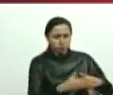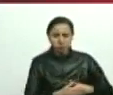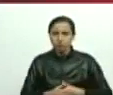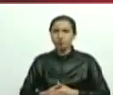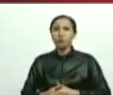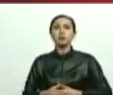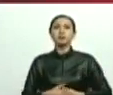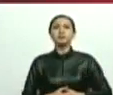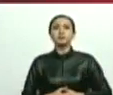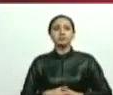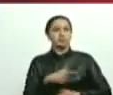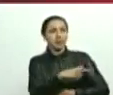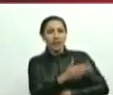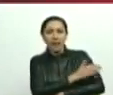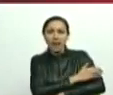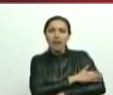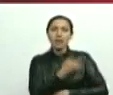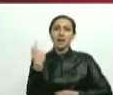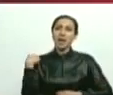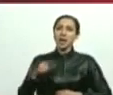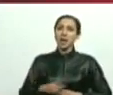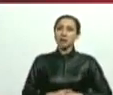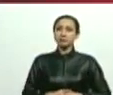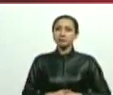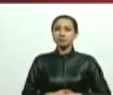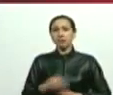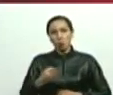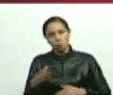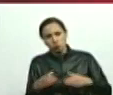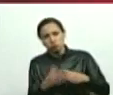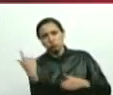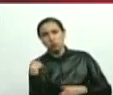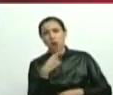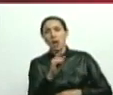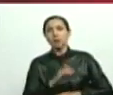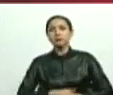si es que las tienen, y seguro que tienen alguna base.